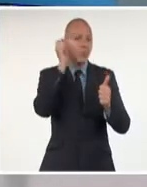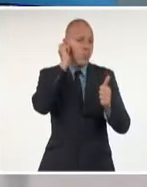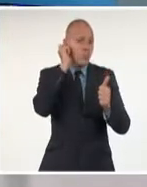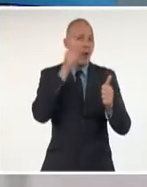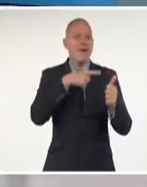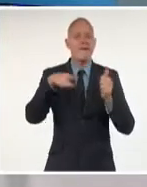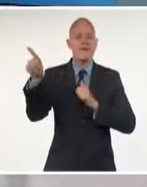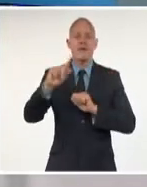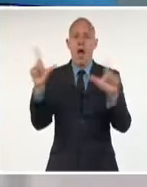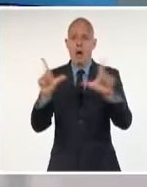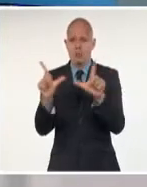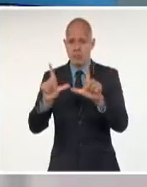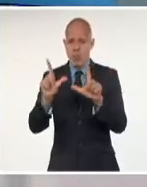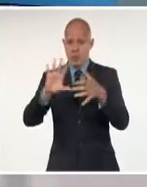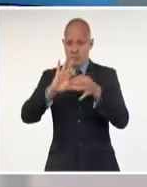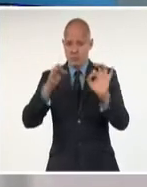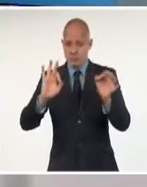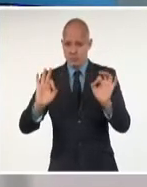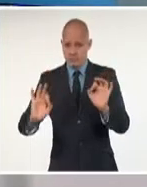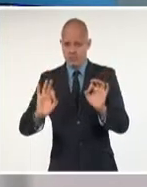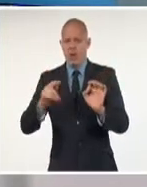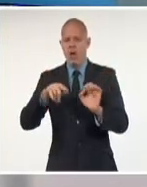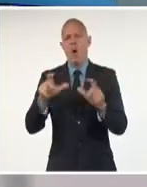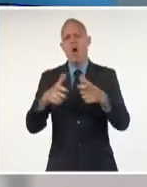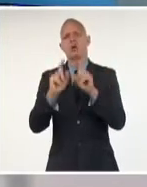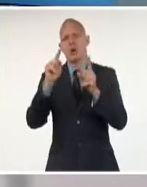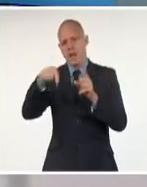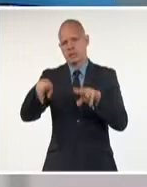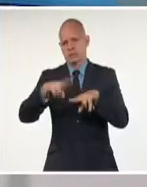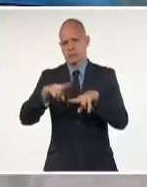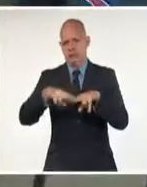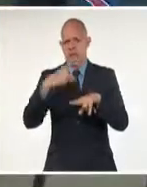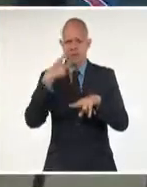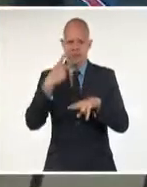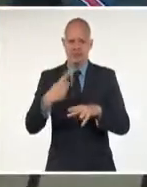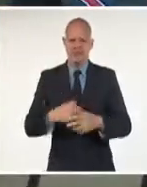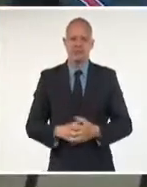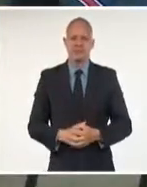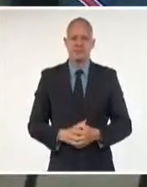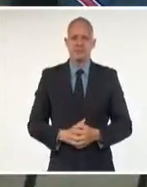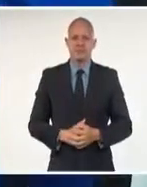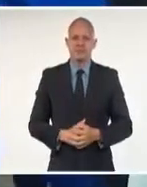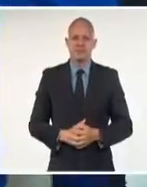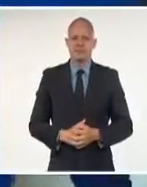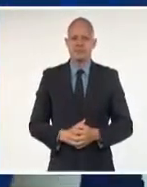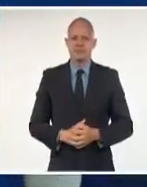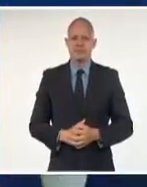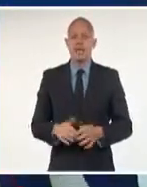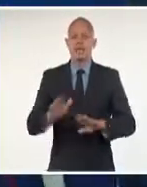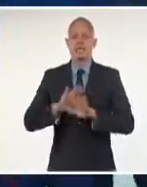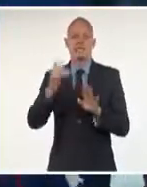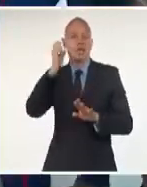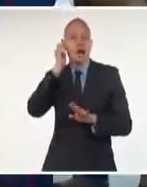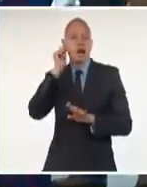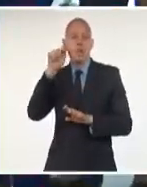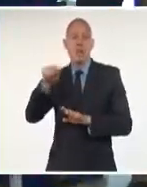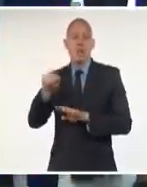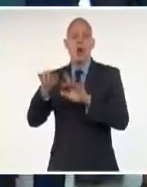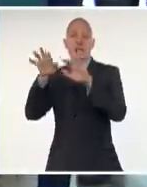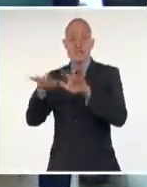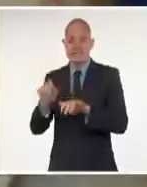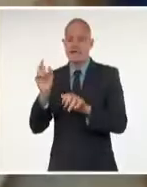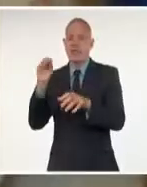encuentro este viernes en La Habana. Con los detalles, el colega Andy José Rivera. De manos de Teresa Mareye Bowé, secretaria general